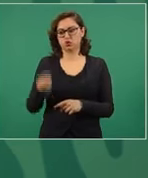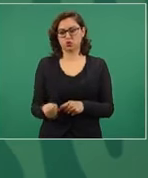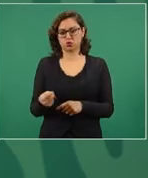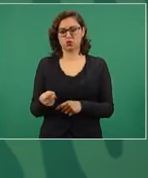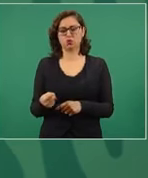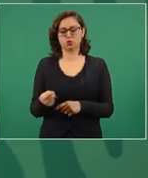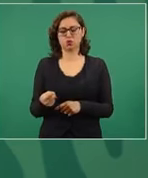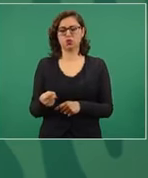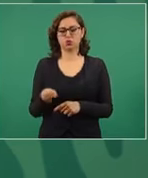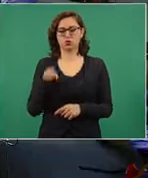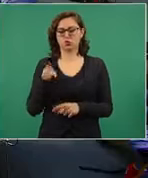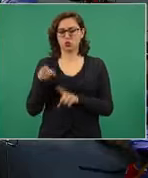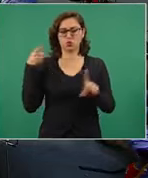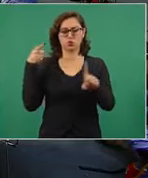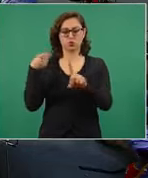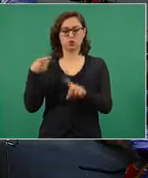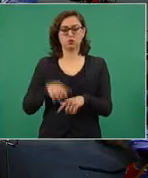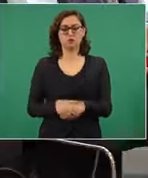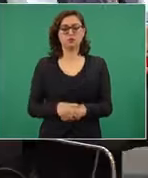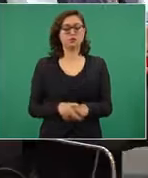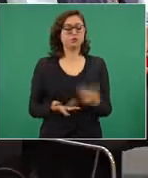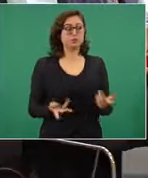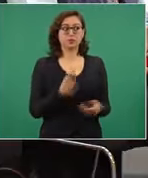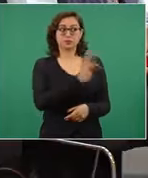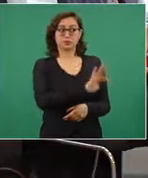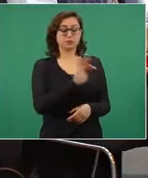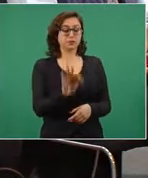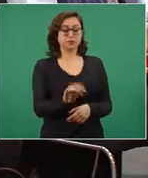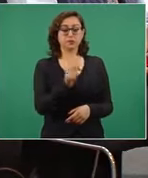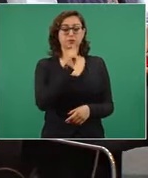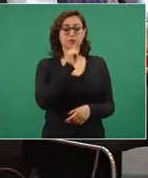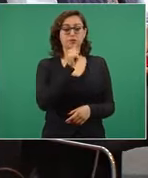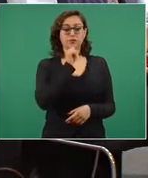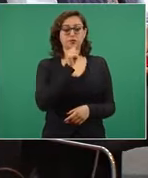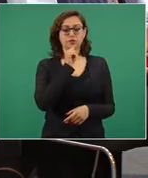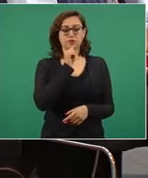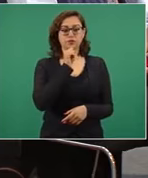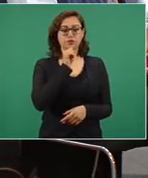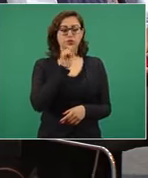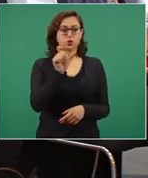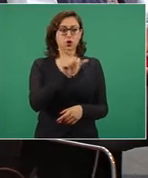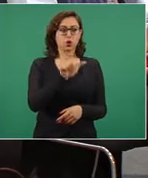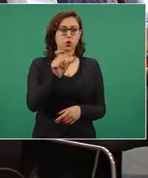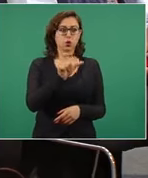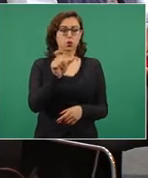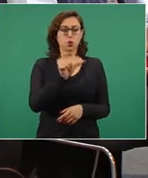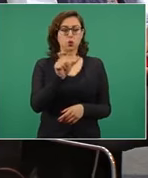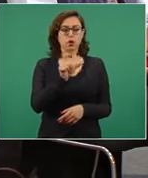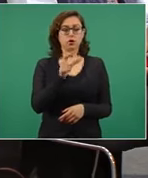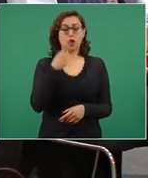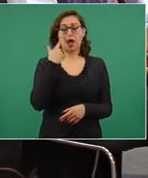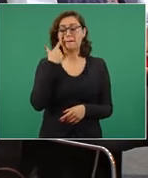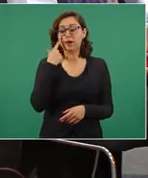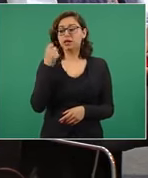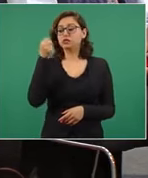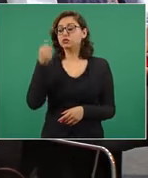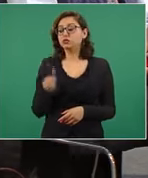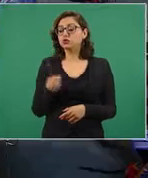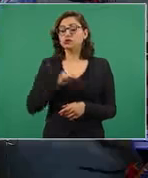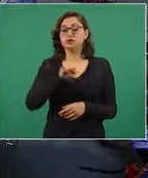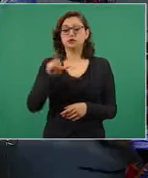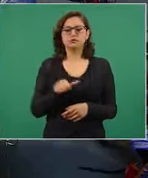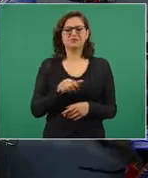Ese es el propósito. Todavía no se tendría fecha, o esperarían a ver qué resultados se tienen primero en el sur para saber en qué momento. No,